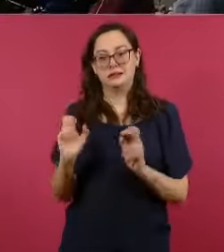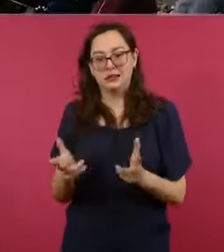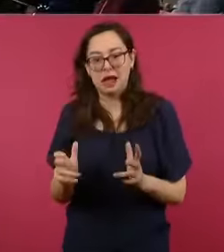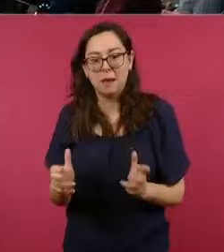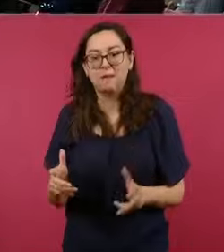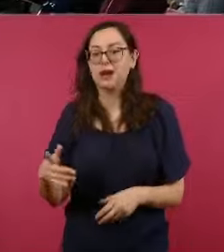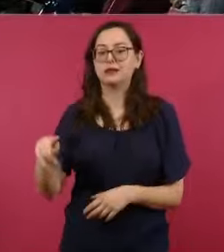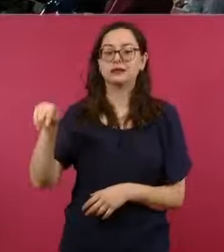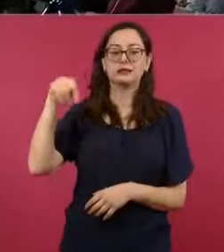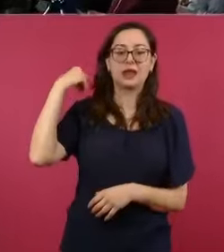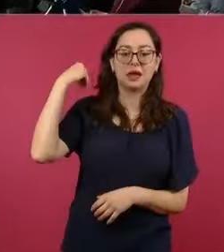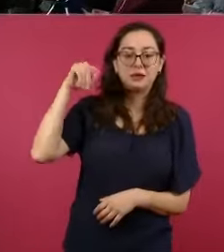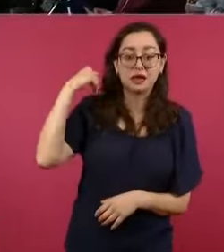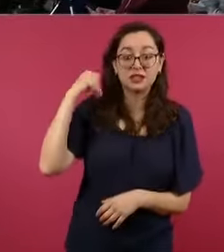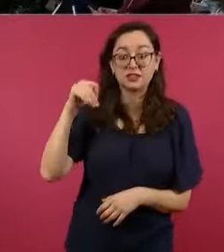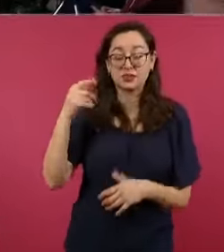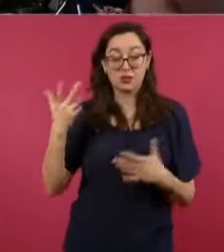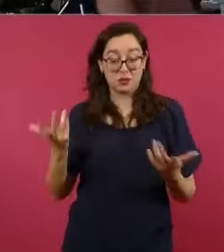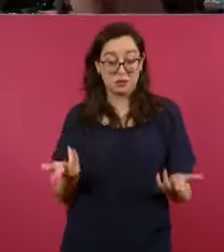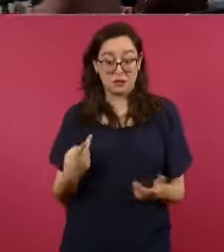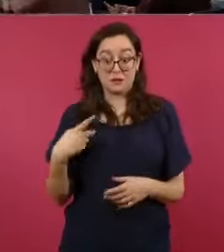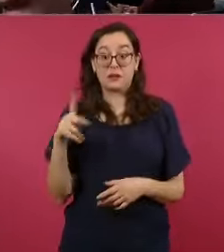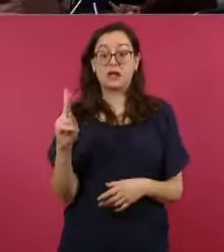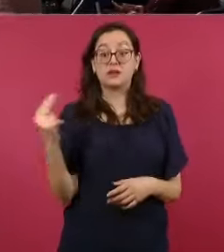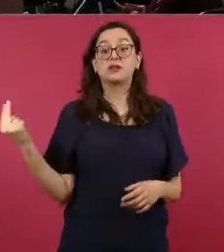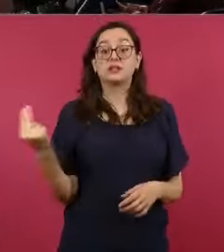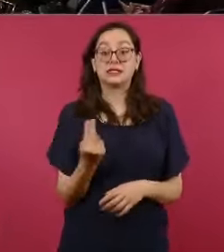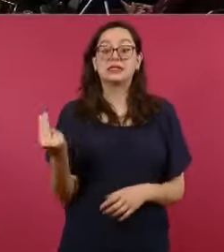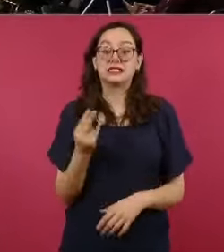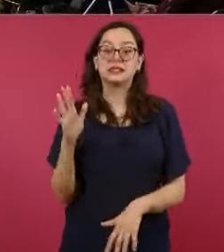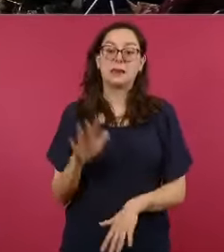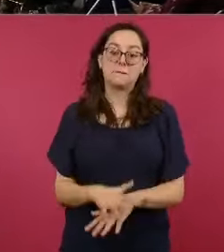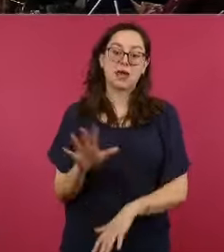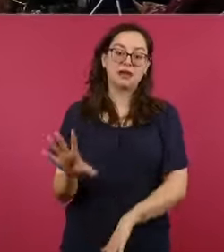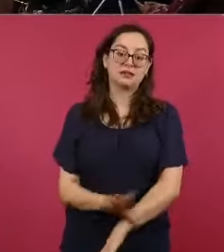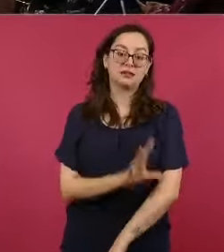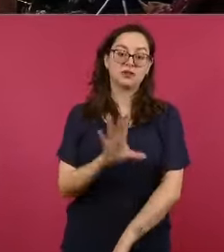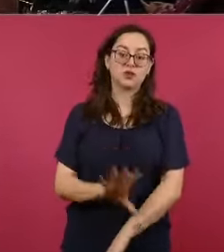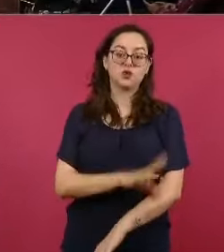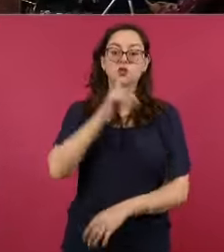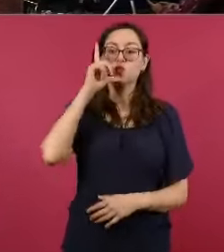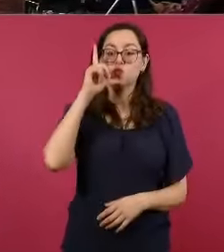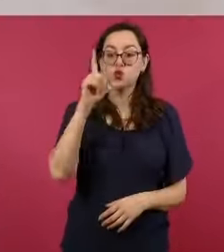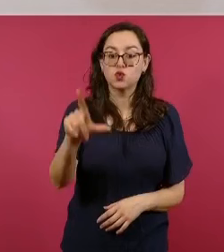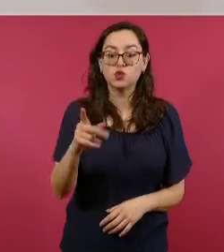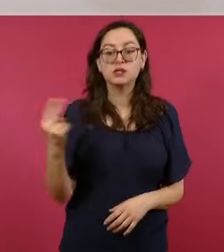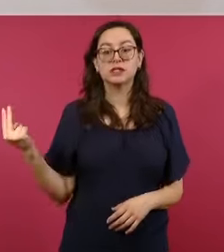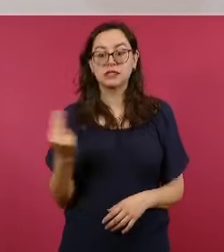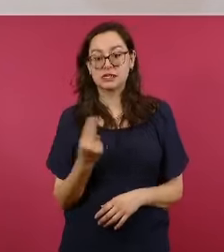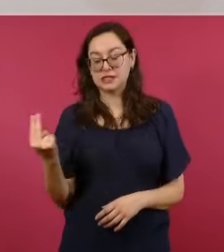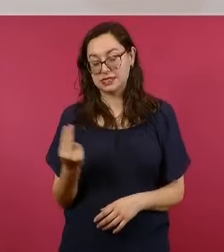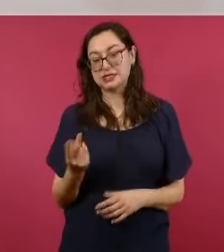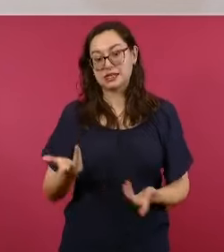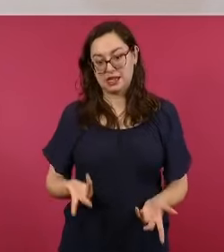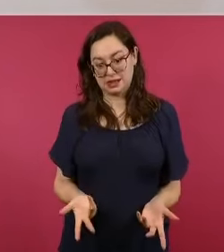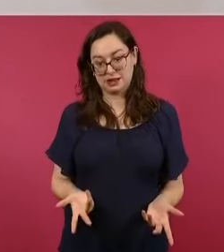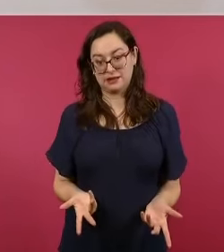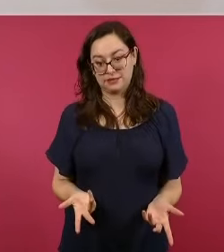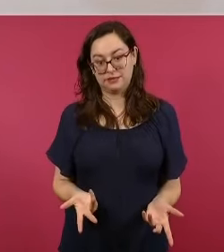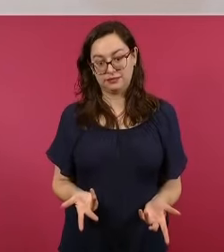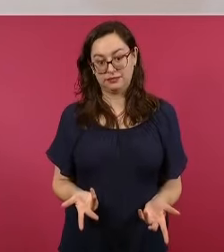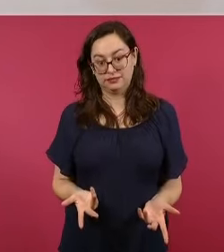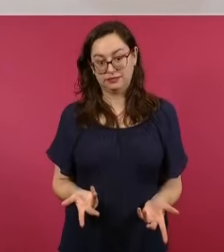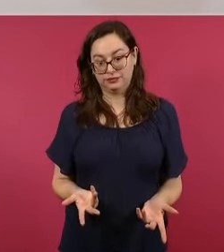demandar de más energía eléctrica porque va a haber más crecimiento Ya se